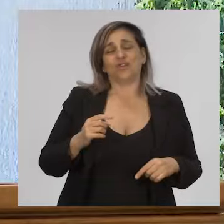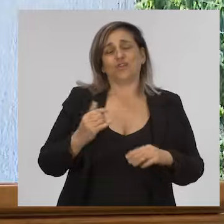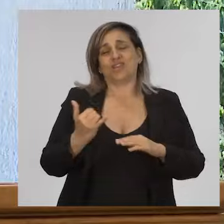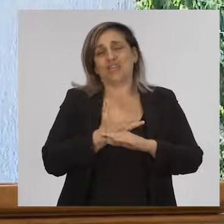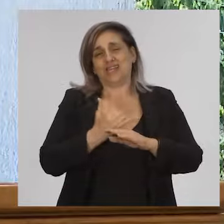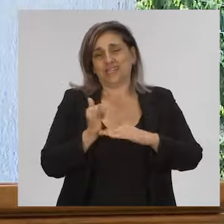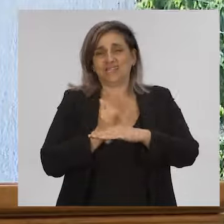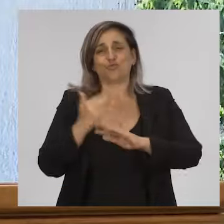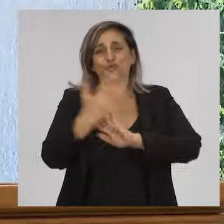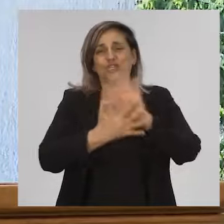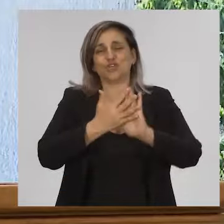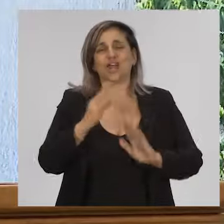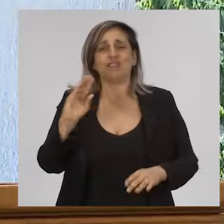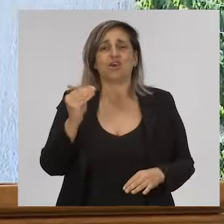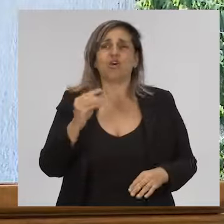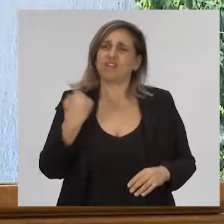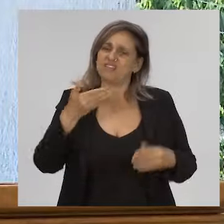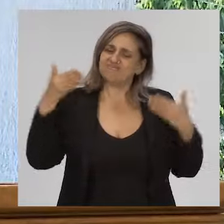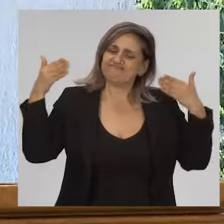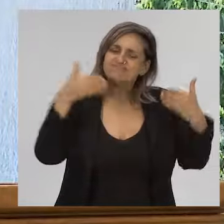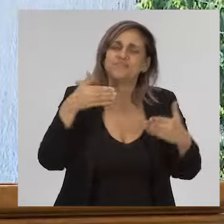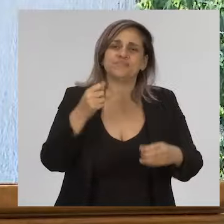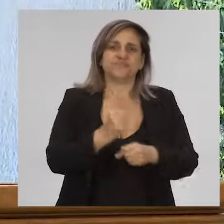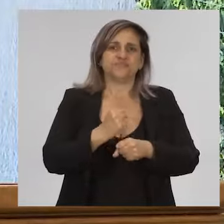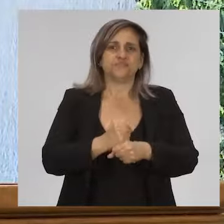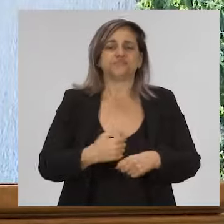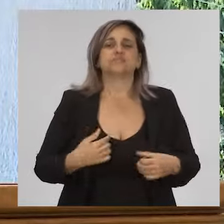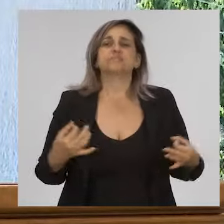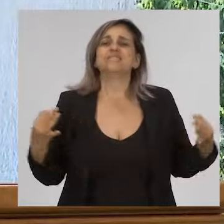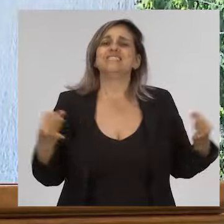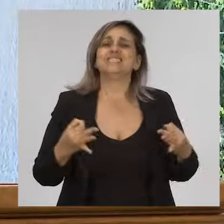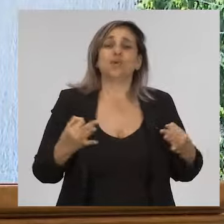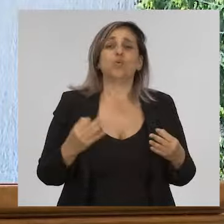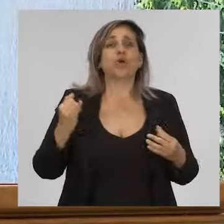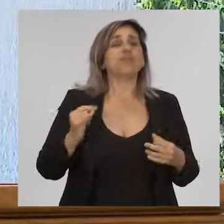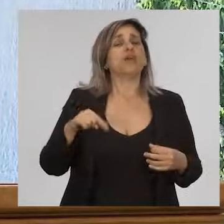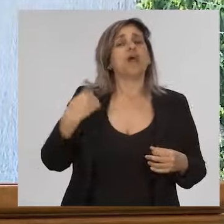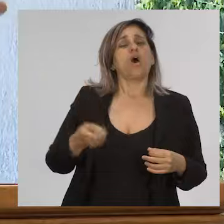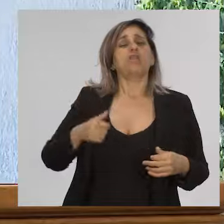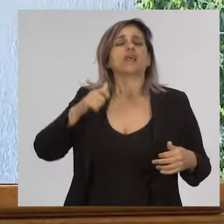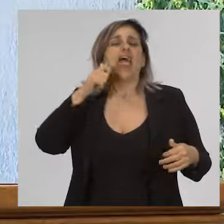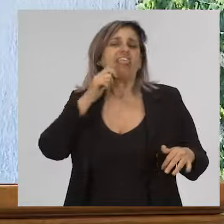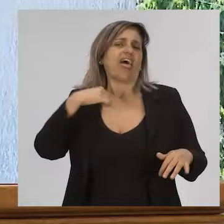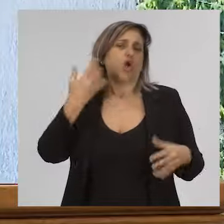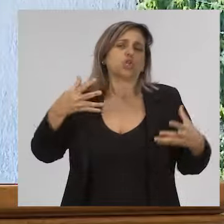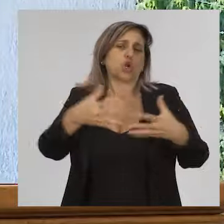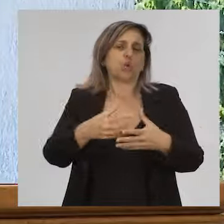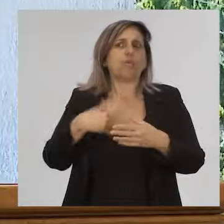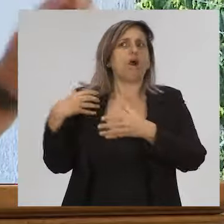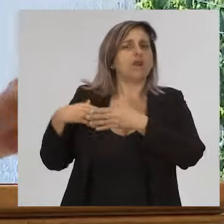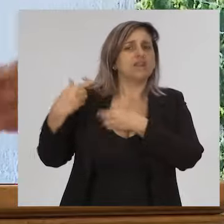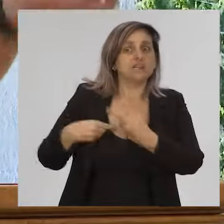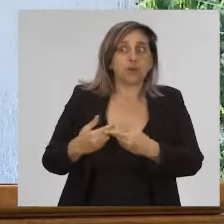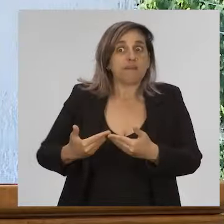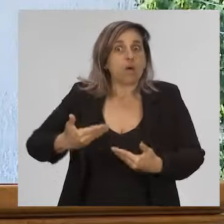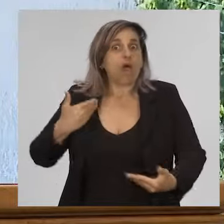de que el INJU haya encarado esto. Porque estoy seguro que si hubieran tenido otra edad y hubieran pertenecido a